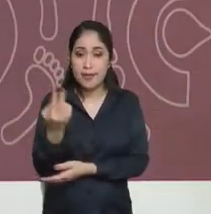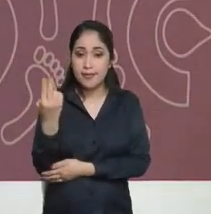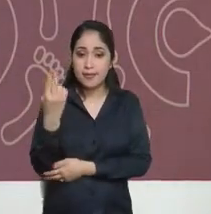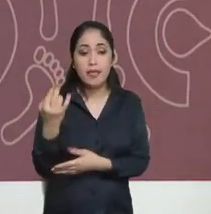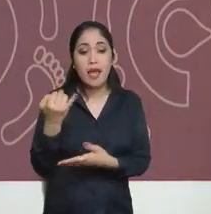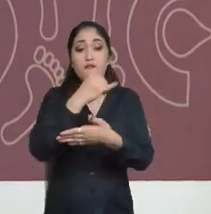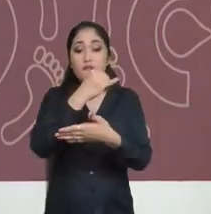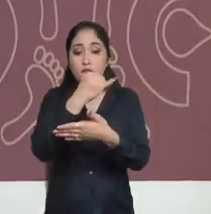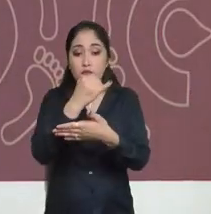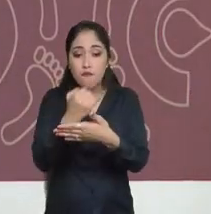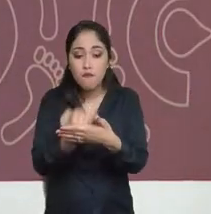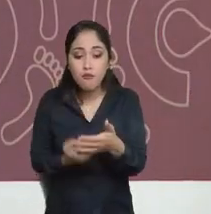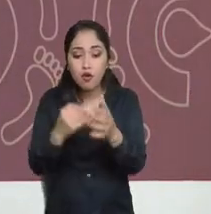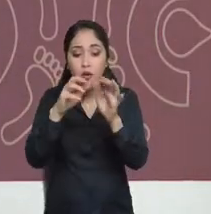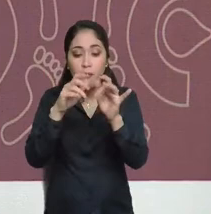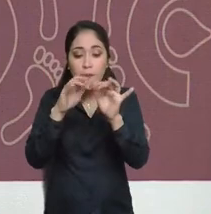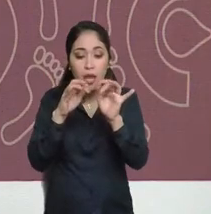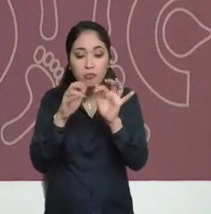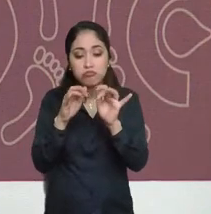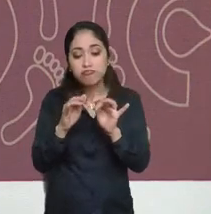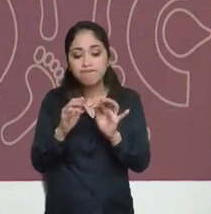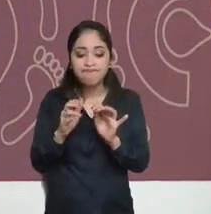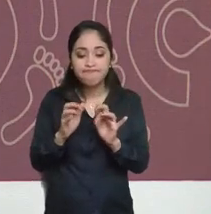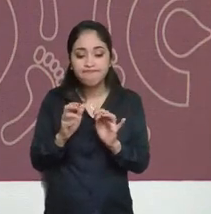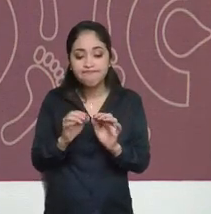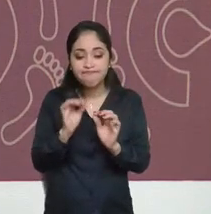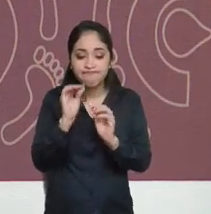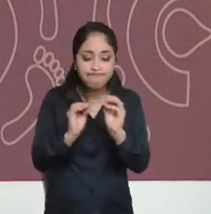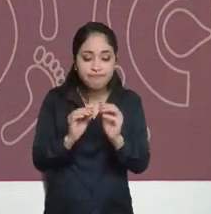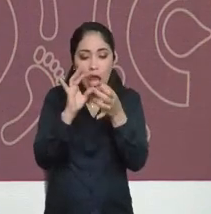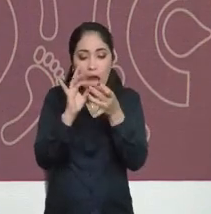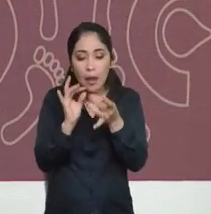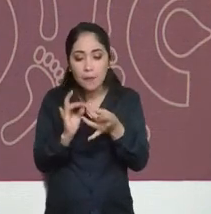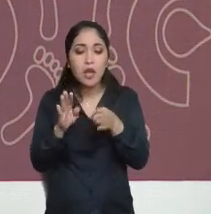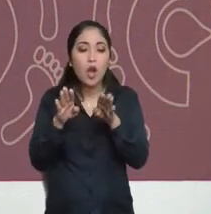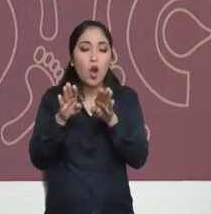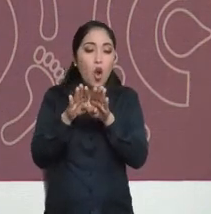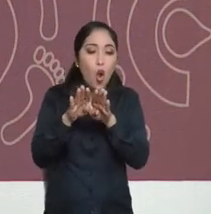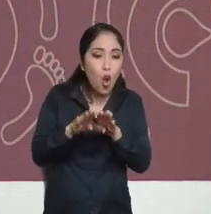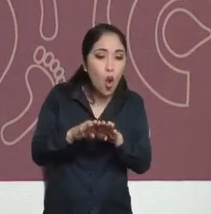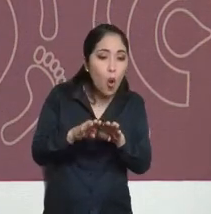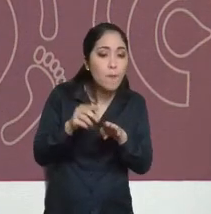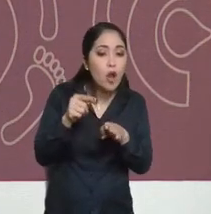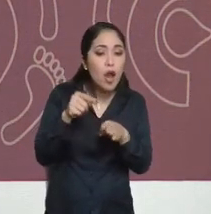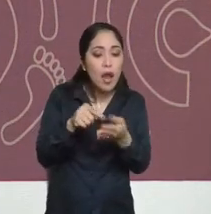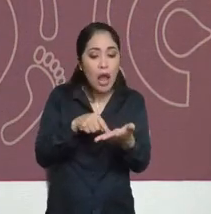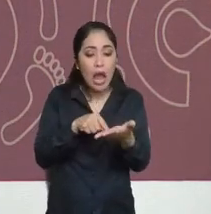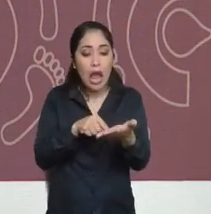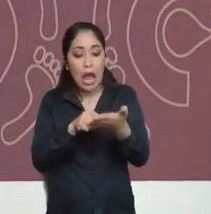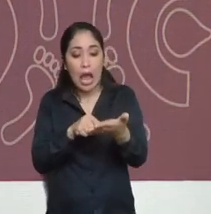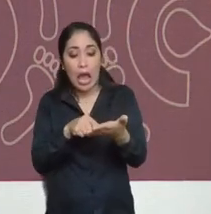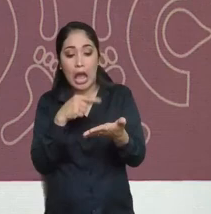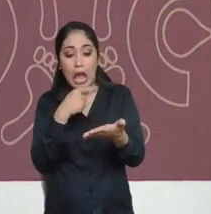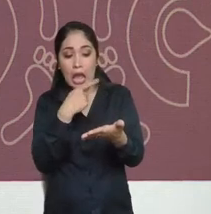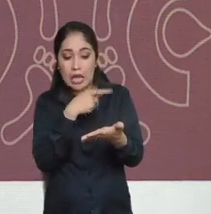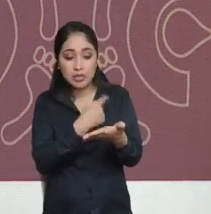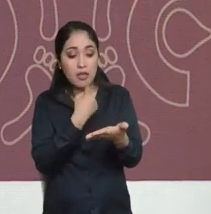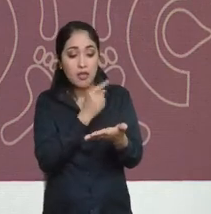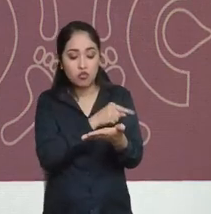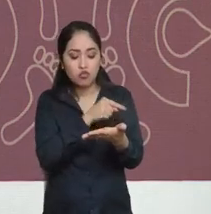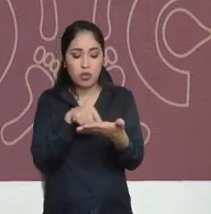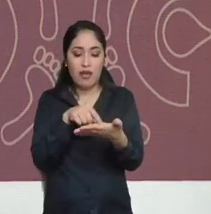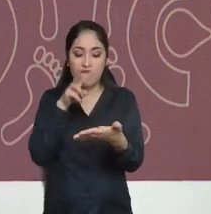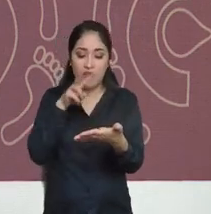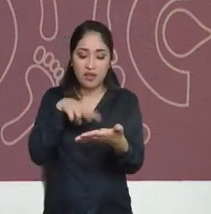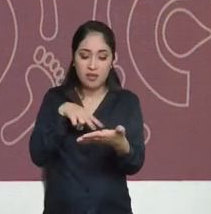se asevera, se informa sobre la veracidad o no del acto que se le reclama, si existe o no ese